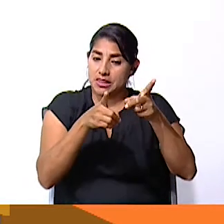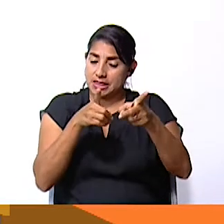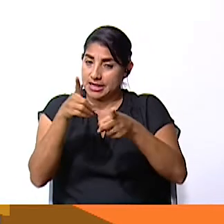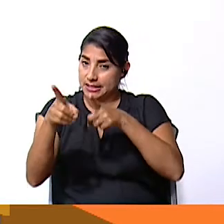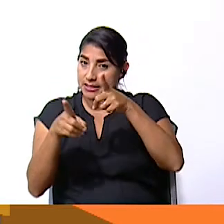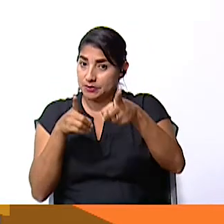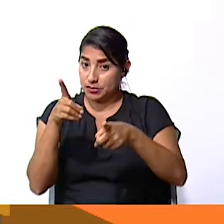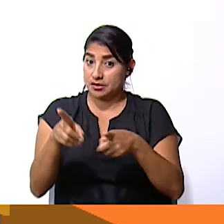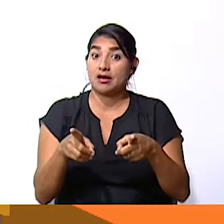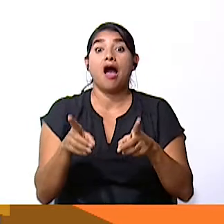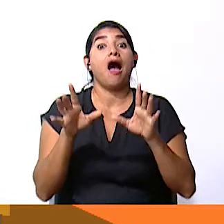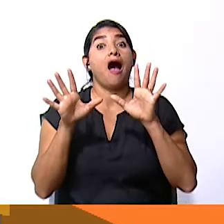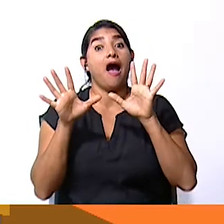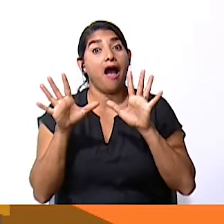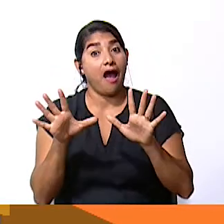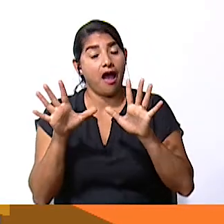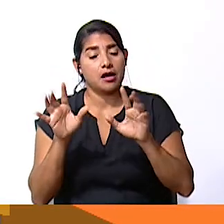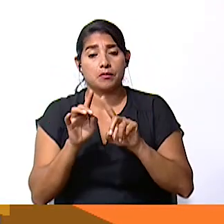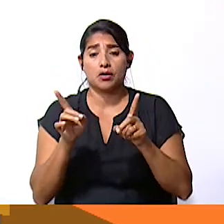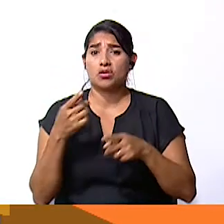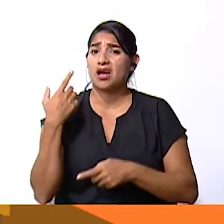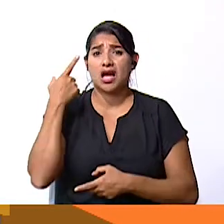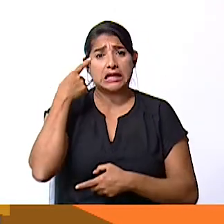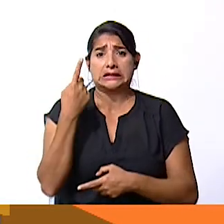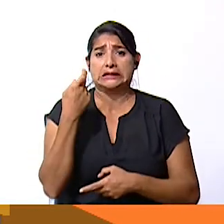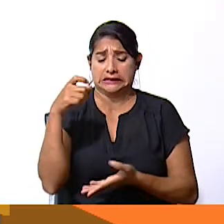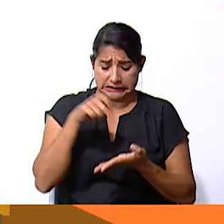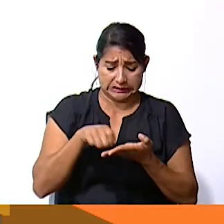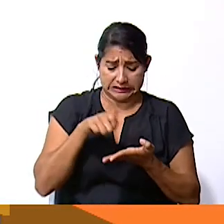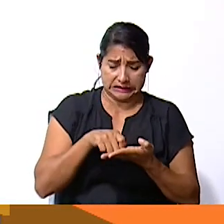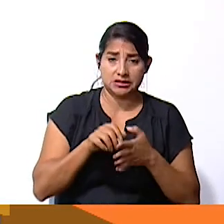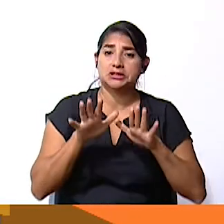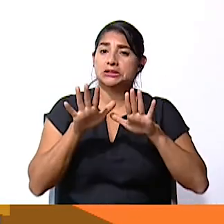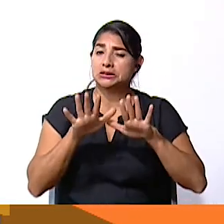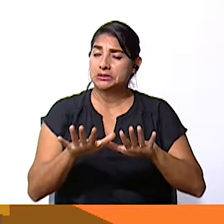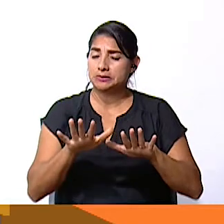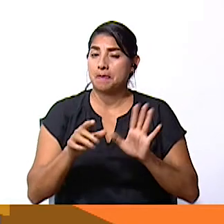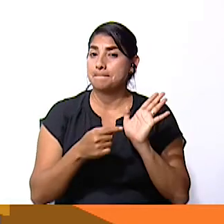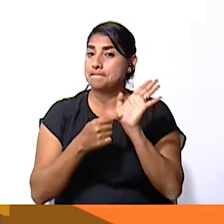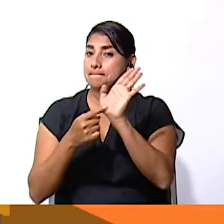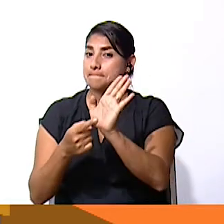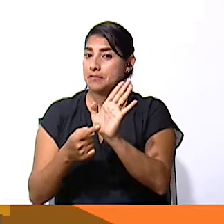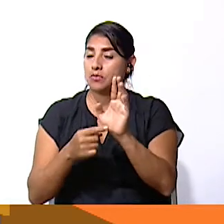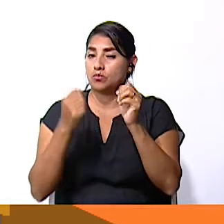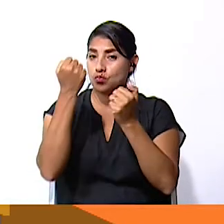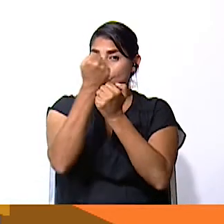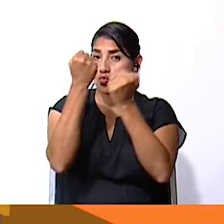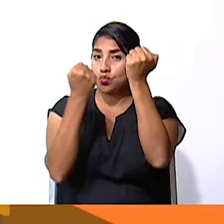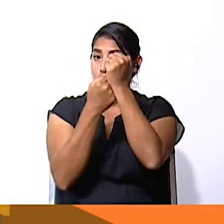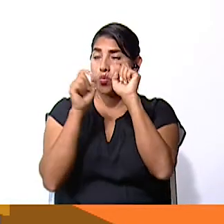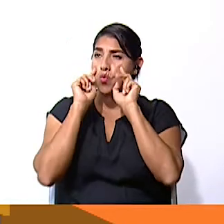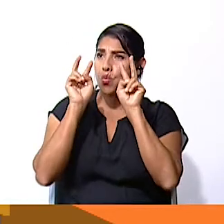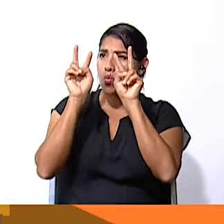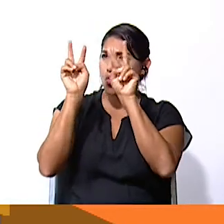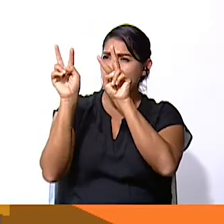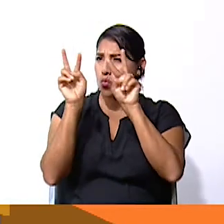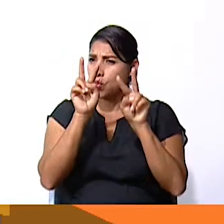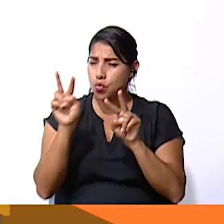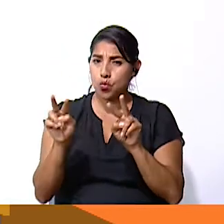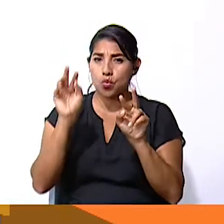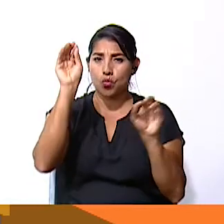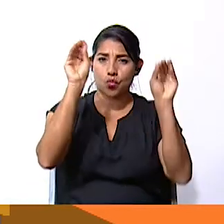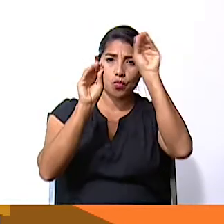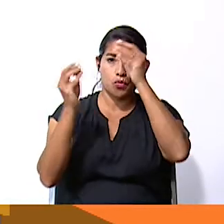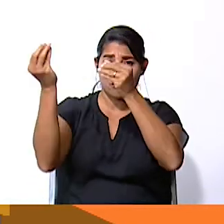descriptivo. Pero si no lo hicieron, no se preocupe. Les voy a presentar un esquema donde sistematizamos